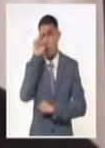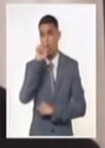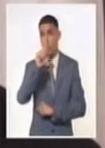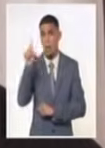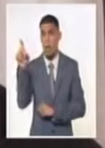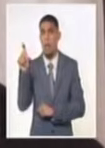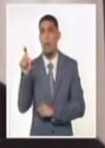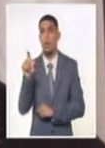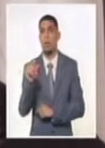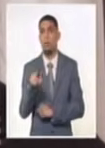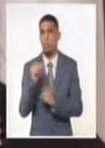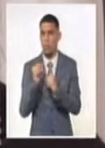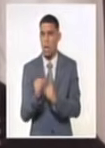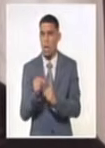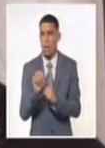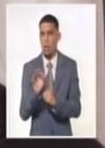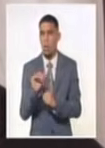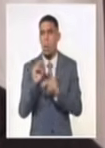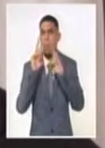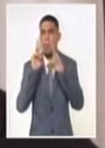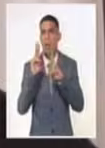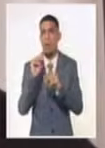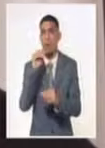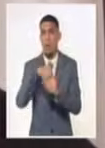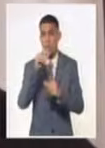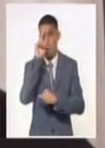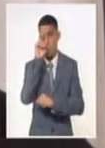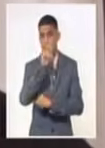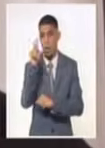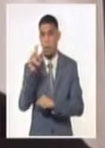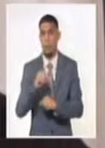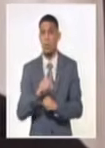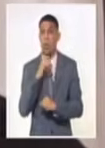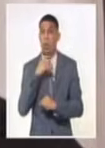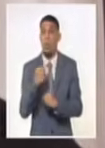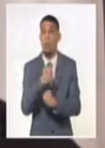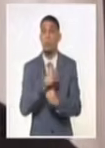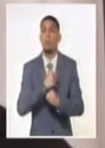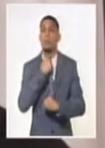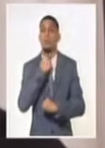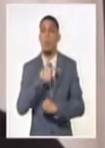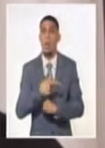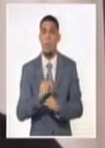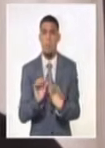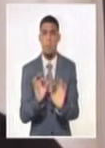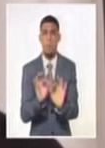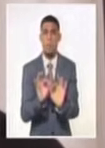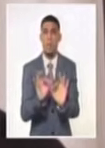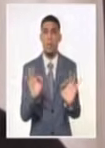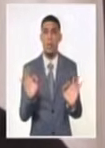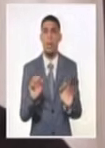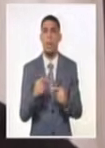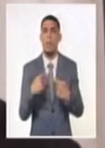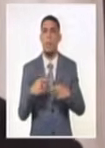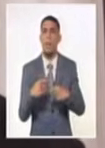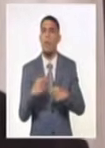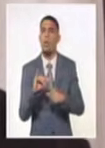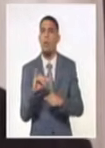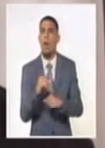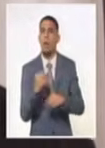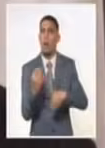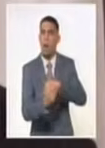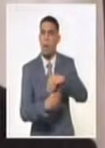residentes, y solo hemos utilizado la variante de que las especialidades que necesitan la rotación nacional, o sea, en un